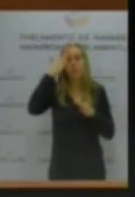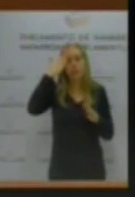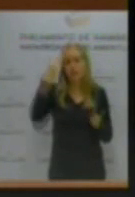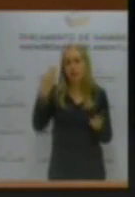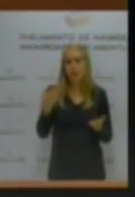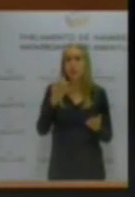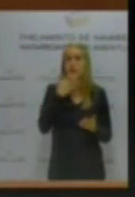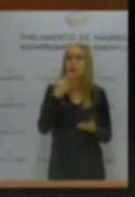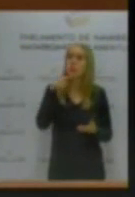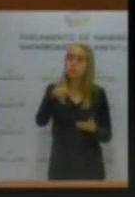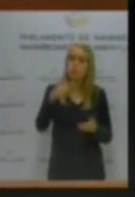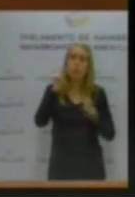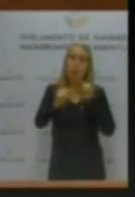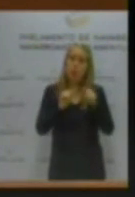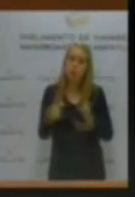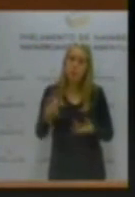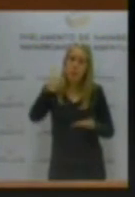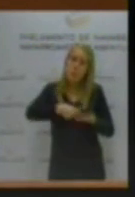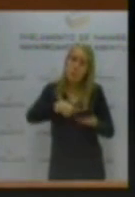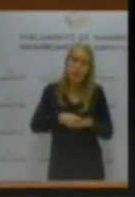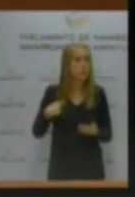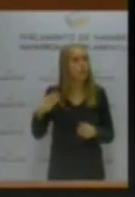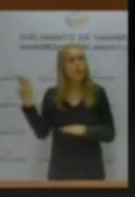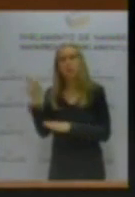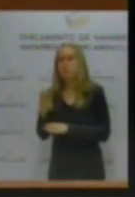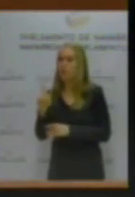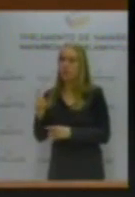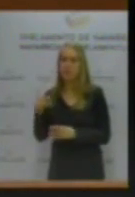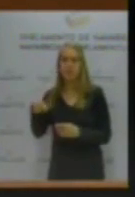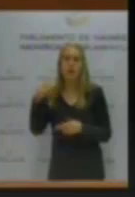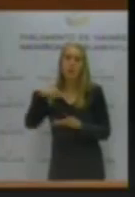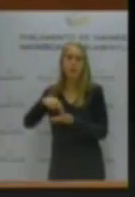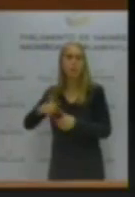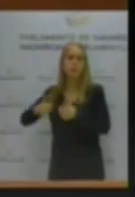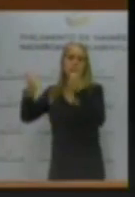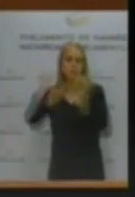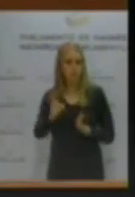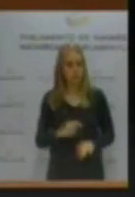quien contamina paga y que no castiga a los ciudadanos navarros con más impuestos. Muchas gracias.